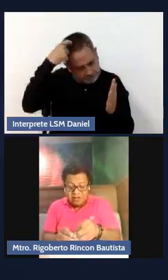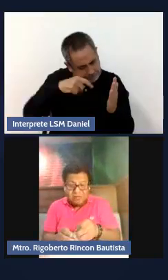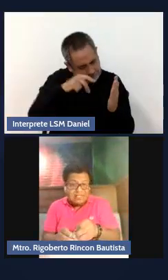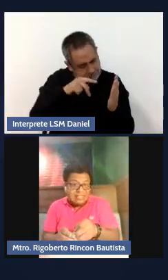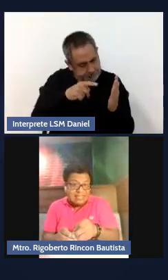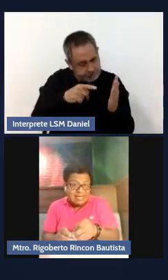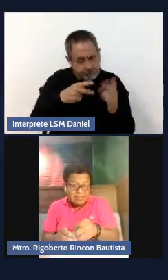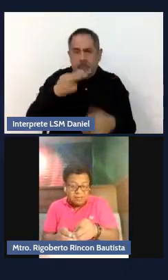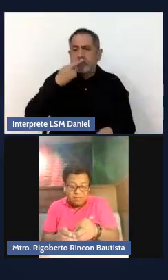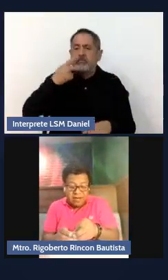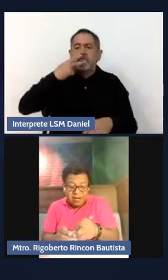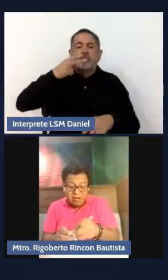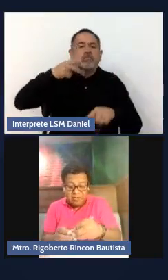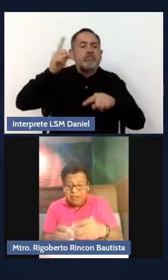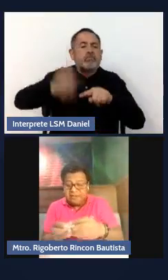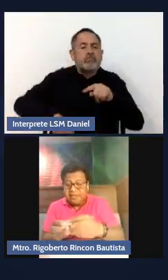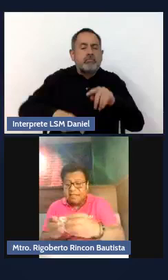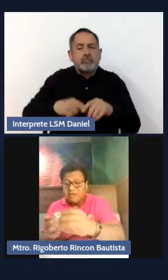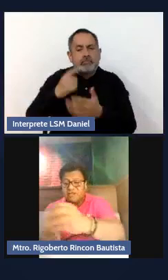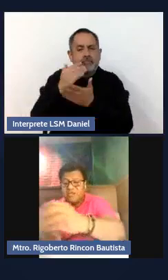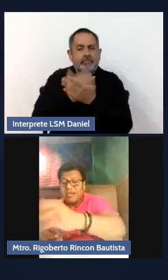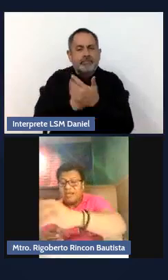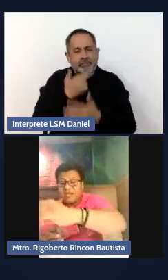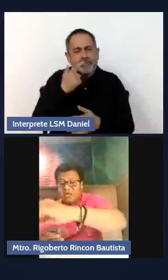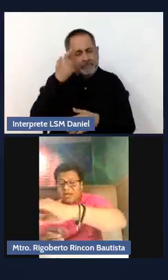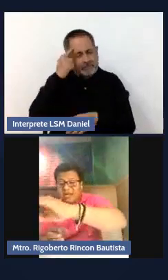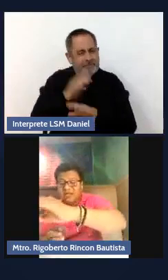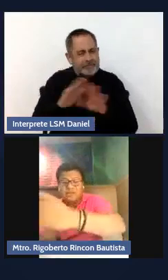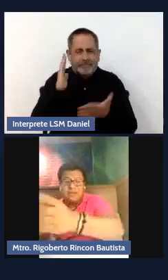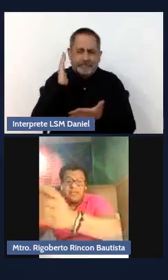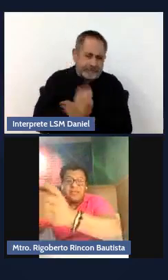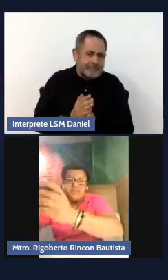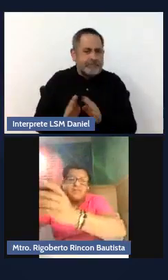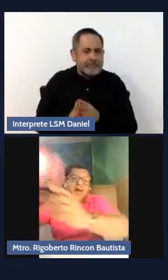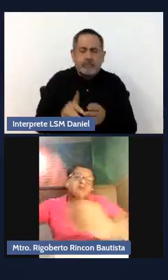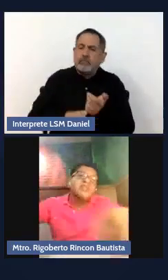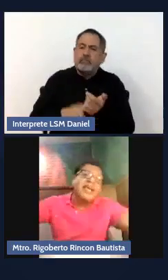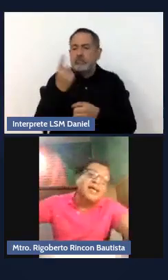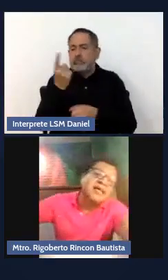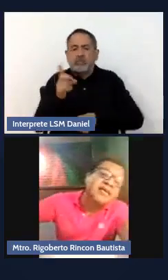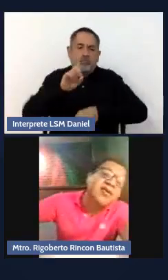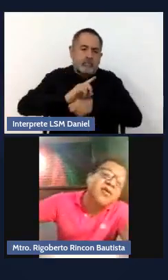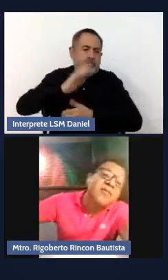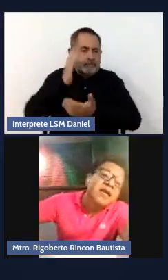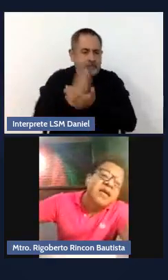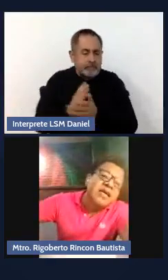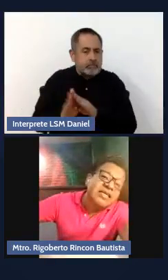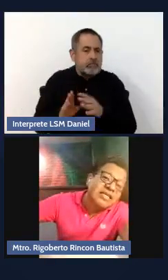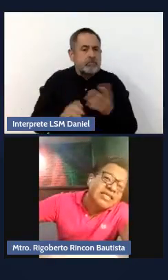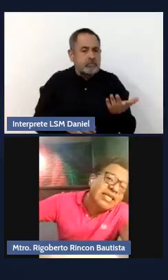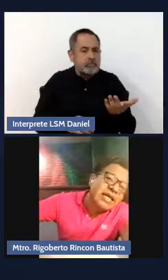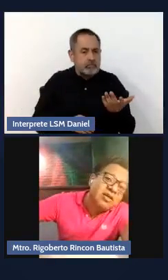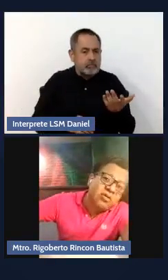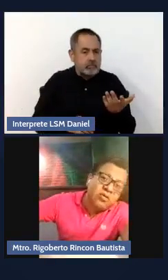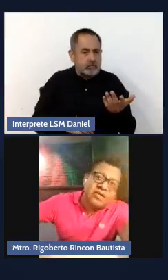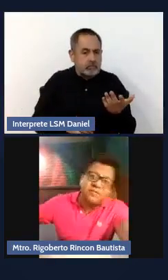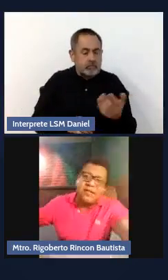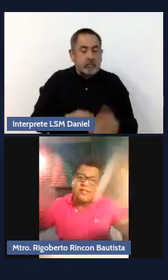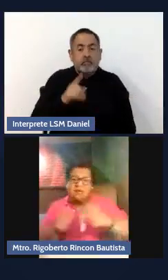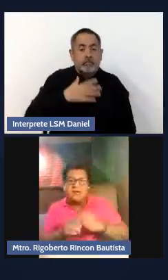de fumar completamente un cigarrillo, dejar de fumar un día, ¿no? Y decía, tu